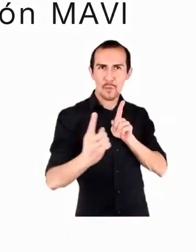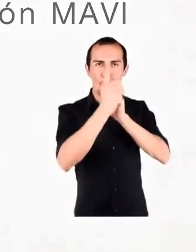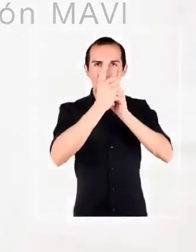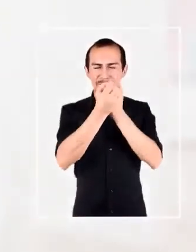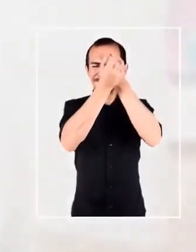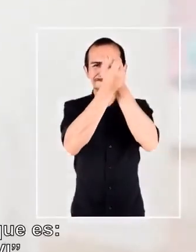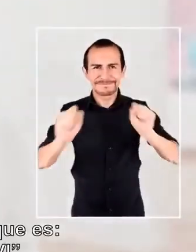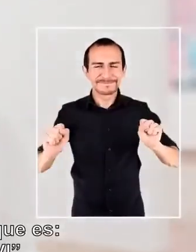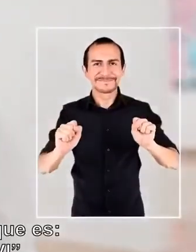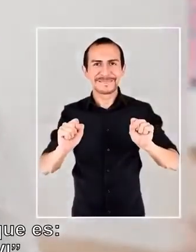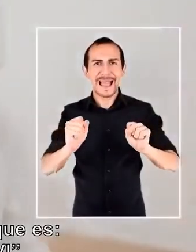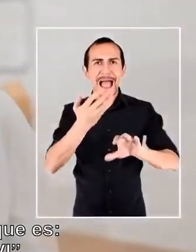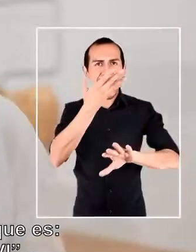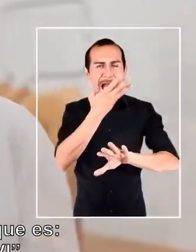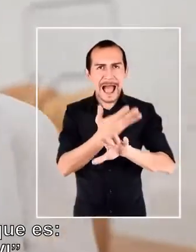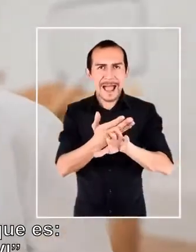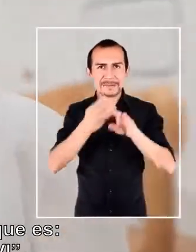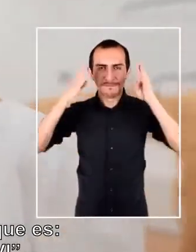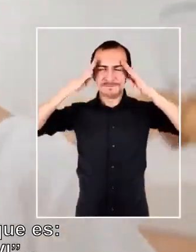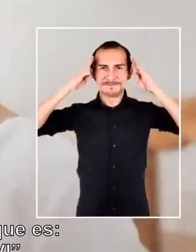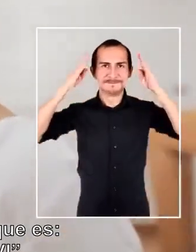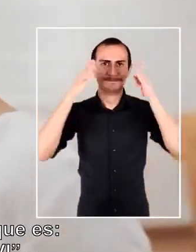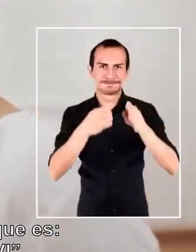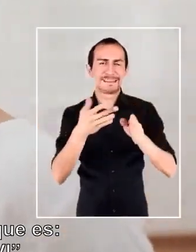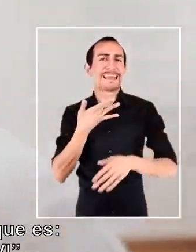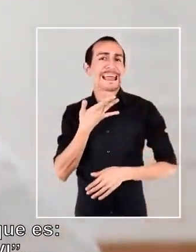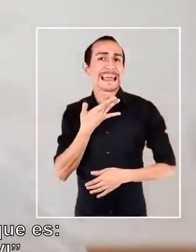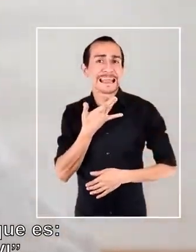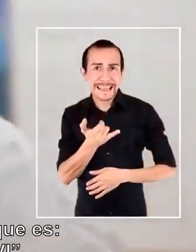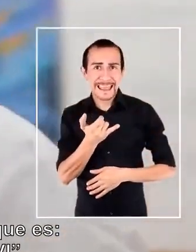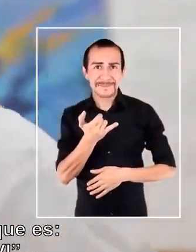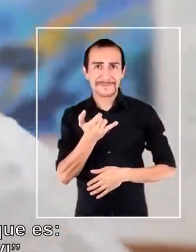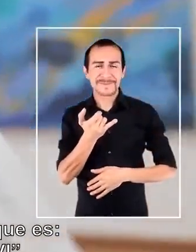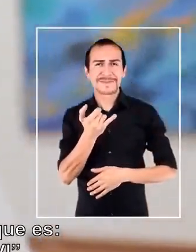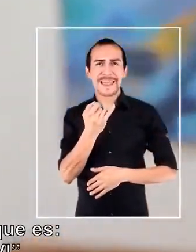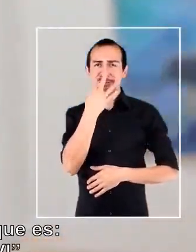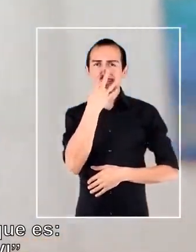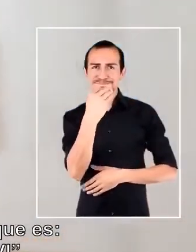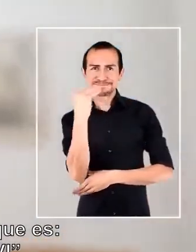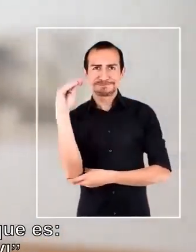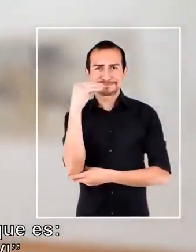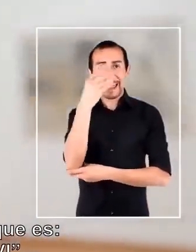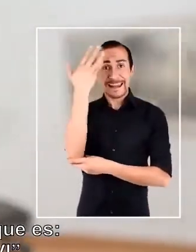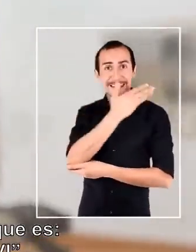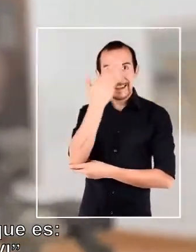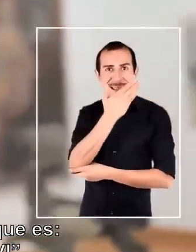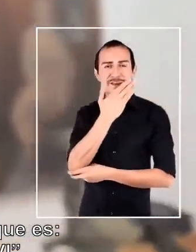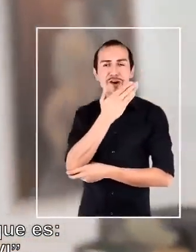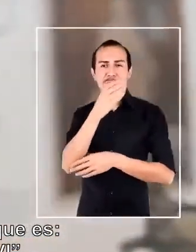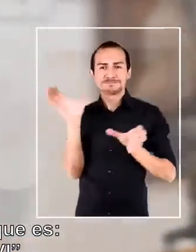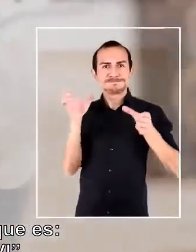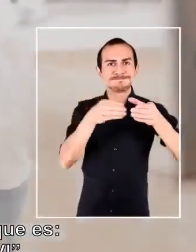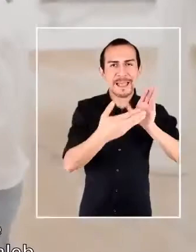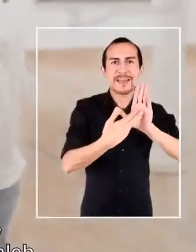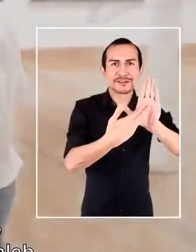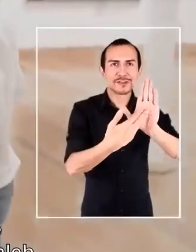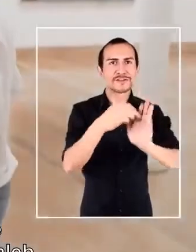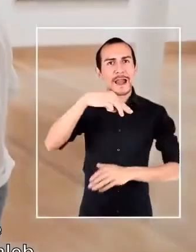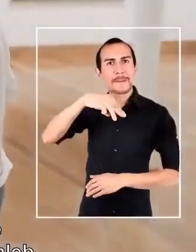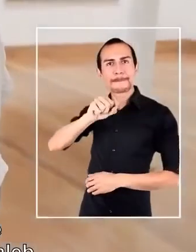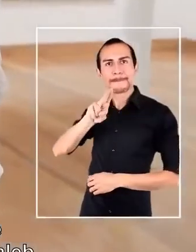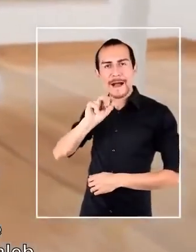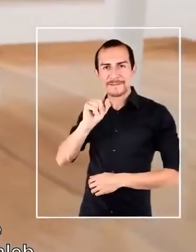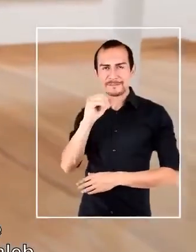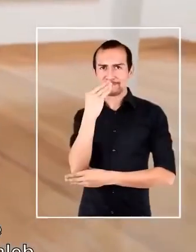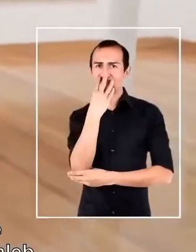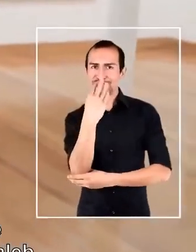Encuentros Improbables tiene una bajada que es del Cisne Negro a la colección del MAVI. El